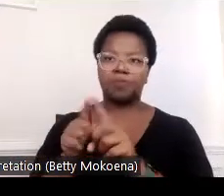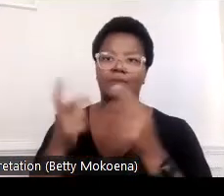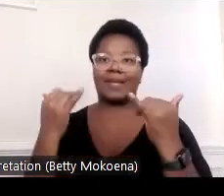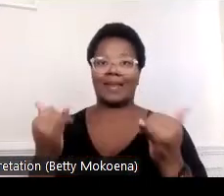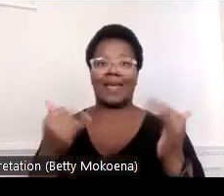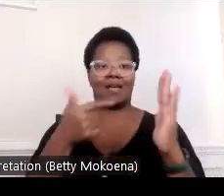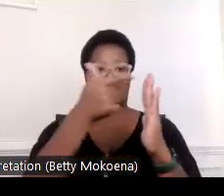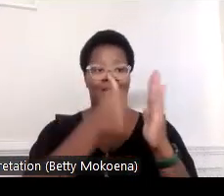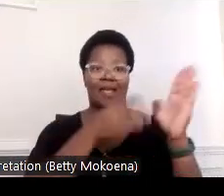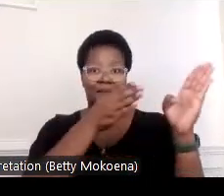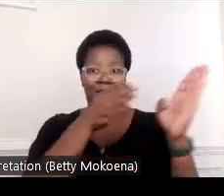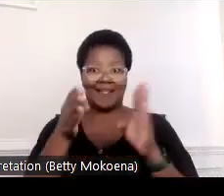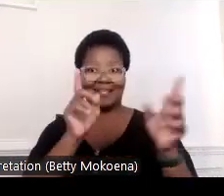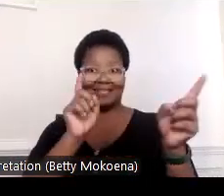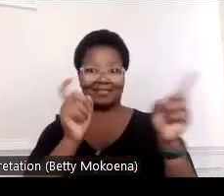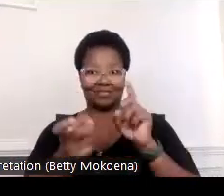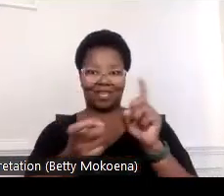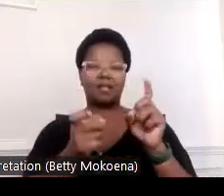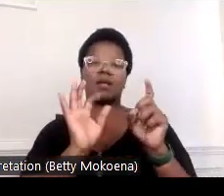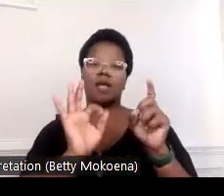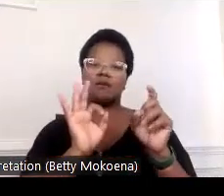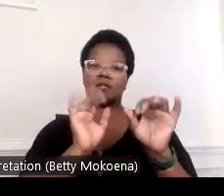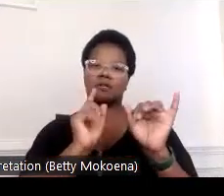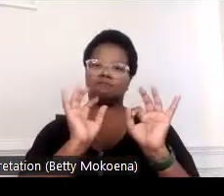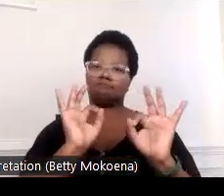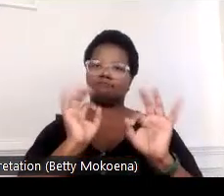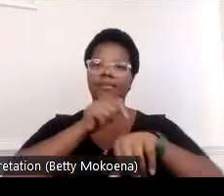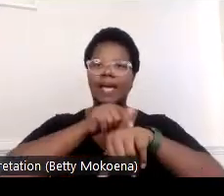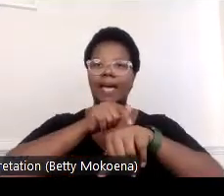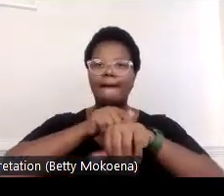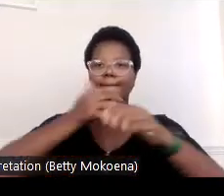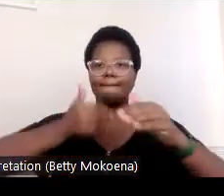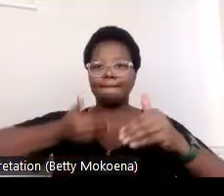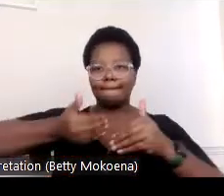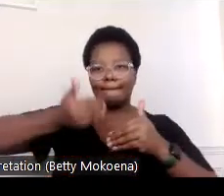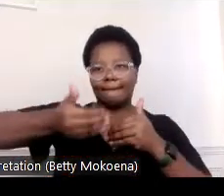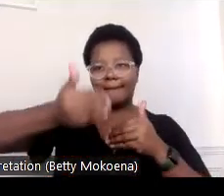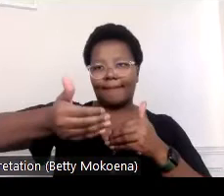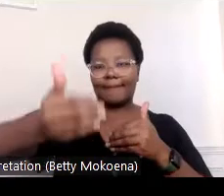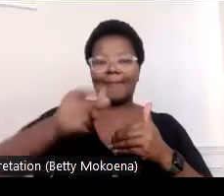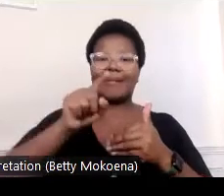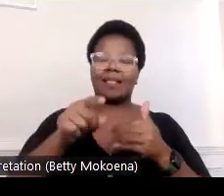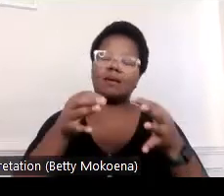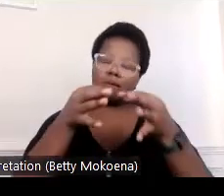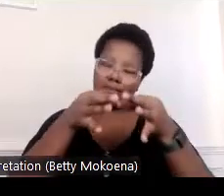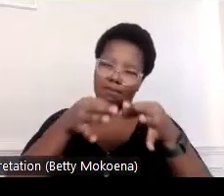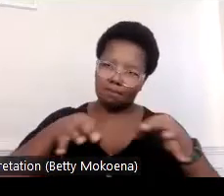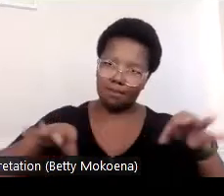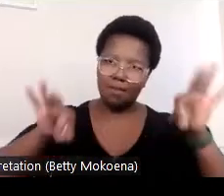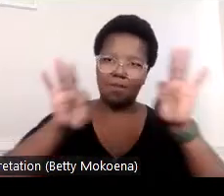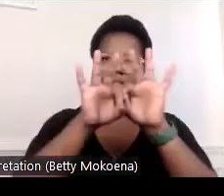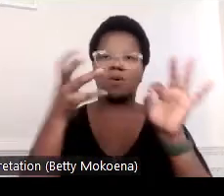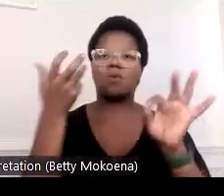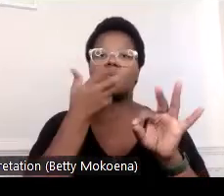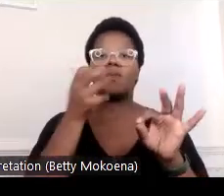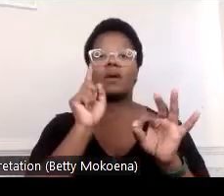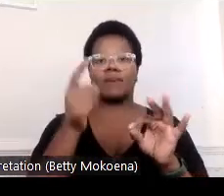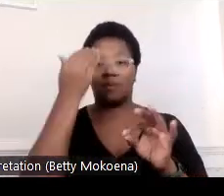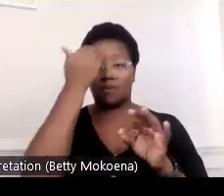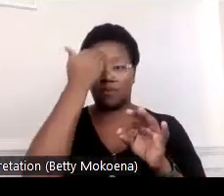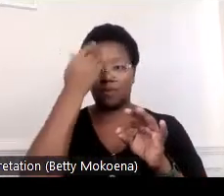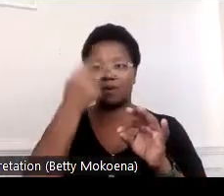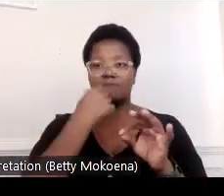algún ajuste y luego hacer el ajuste de la manera puntual Esta es una de las partes más más importantes